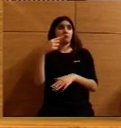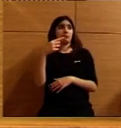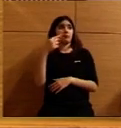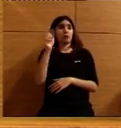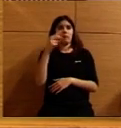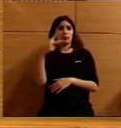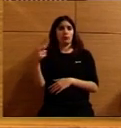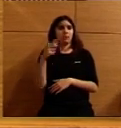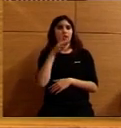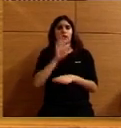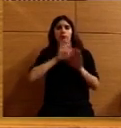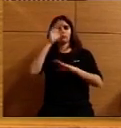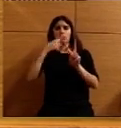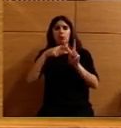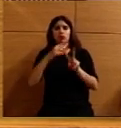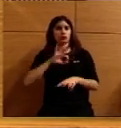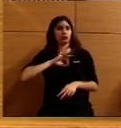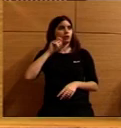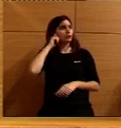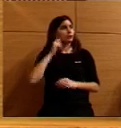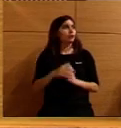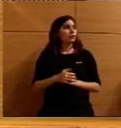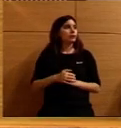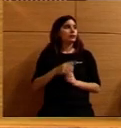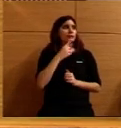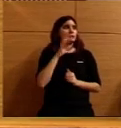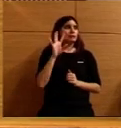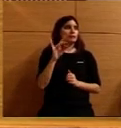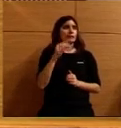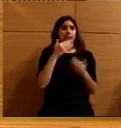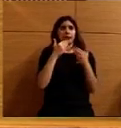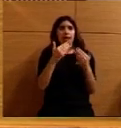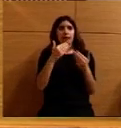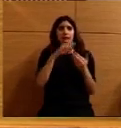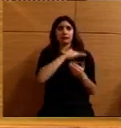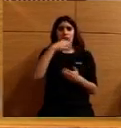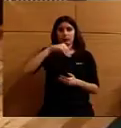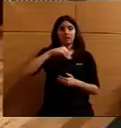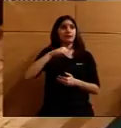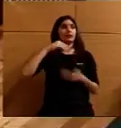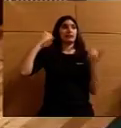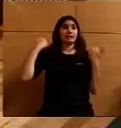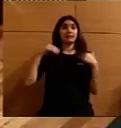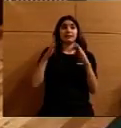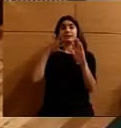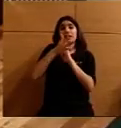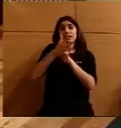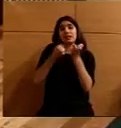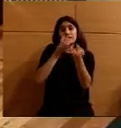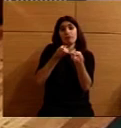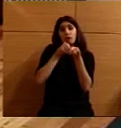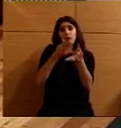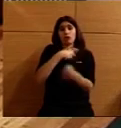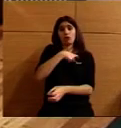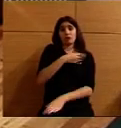la diputada de personal. Sí, gràcies, presidente. Como ya informamos en la